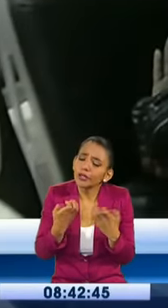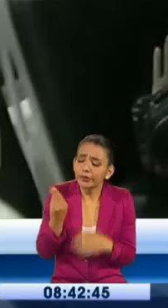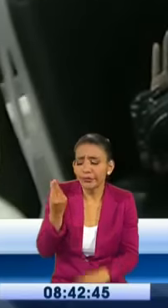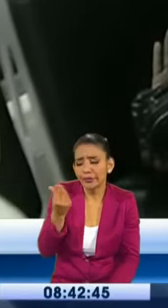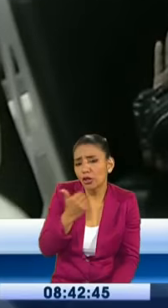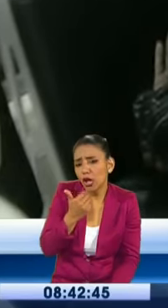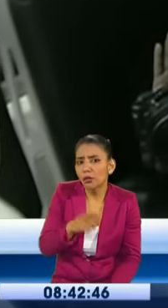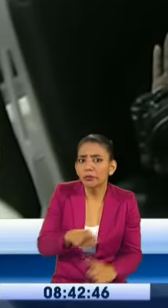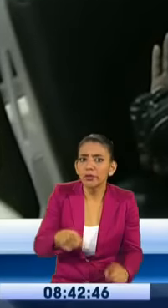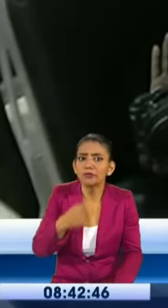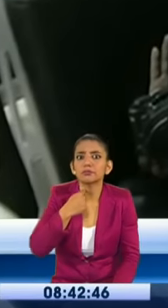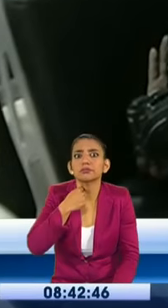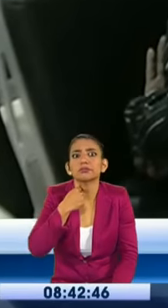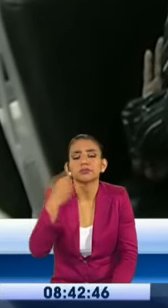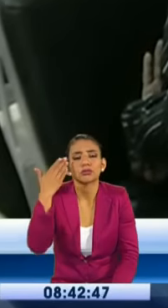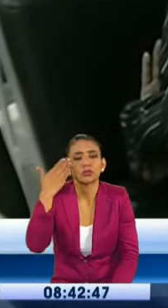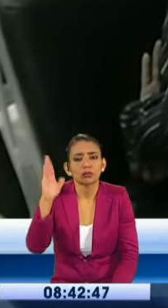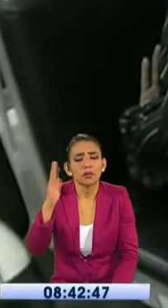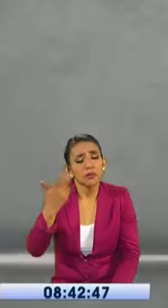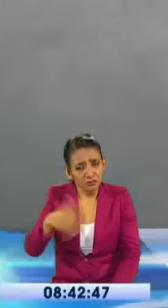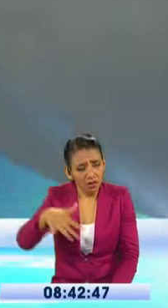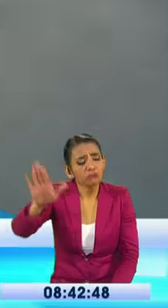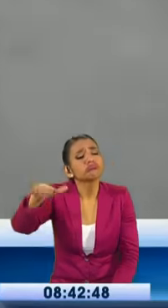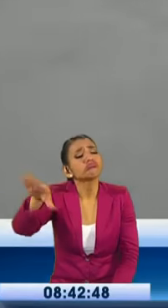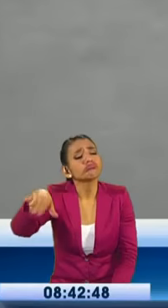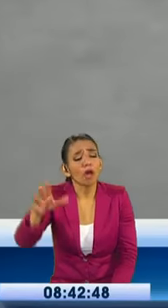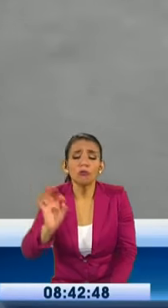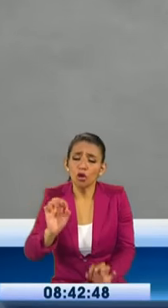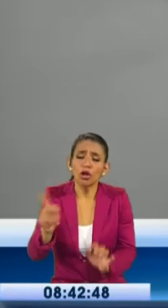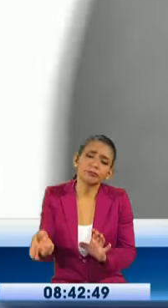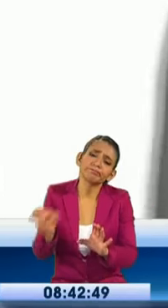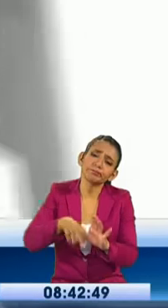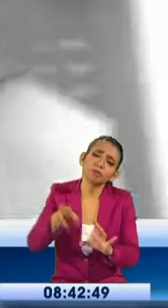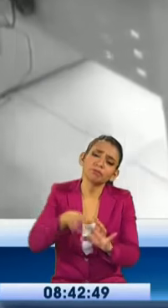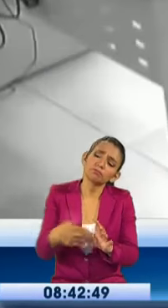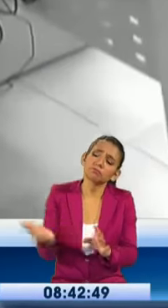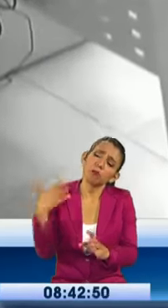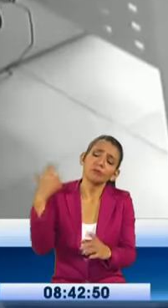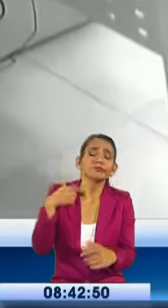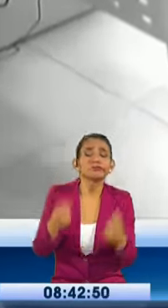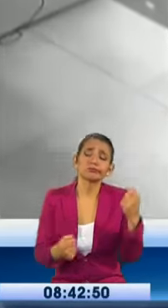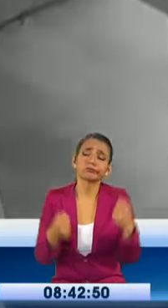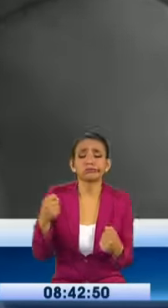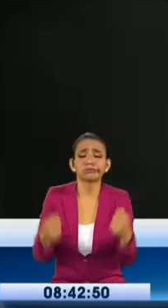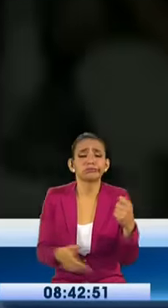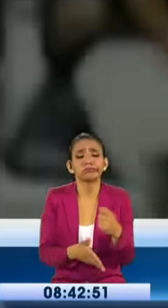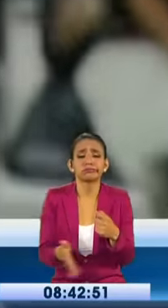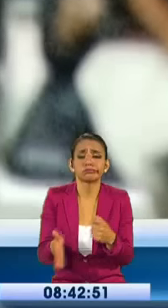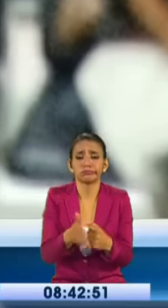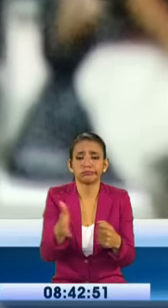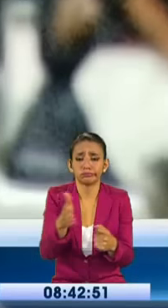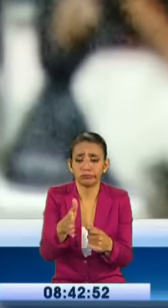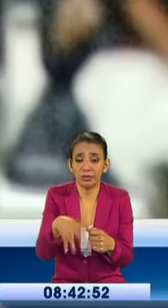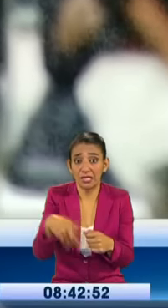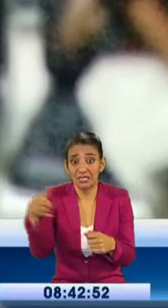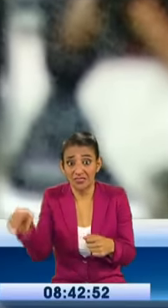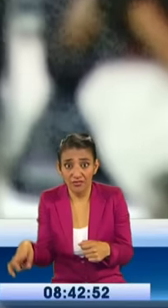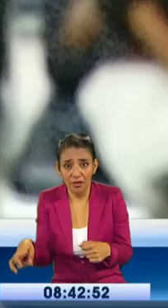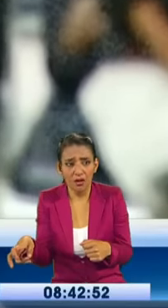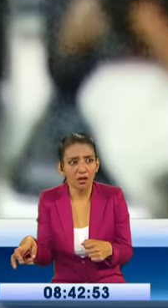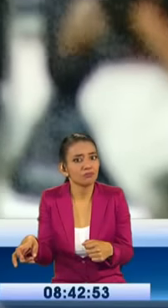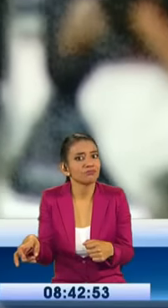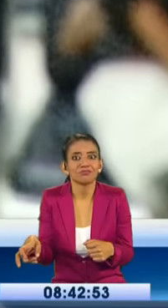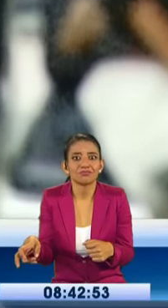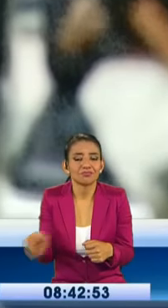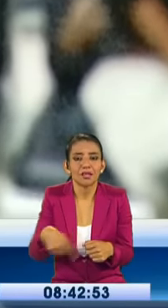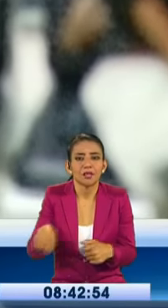en la calle. Pactada la carrera, el conductor los transportó hasta el sitio acordado, pero sus pasajeros no se bajaron y al contrario,